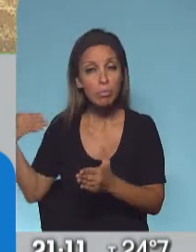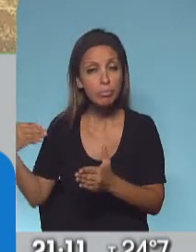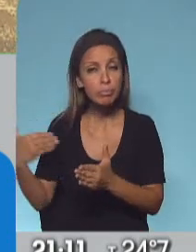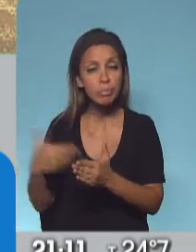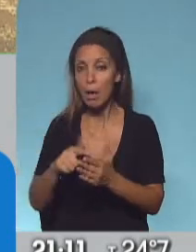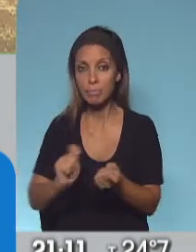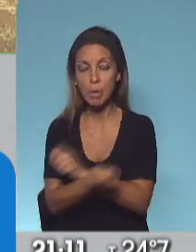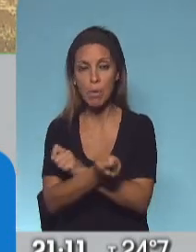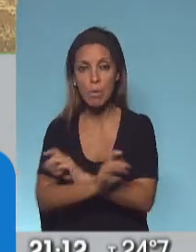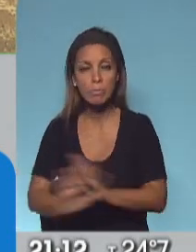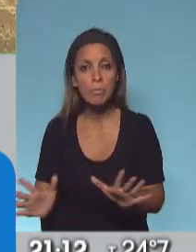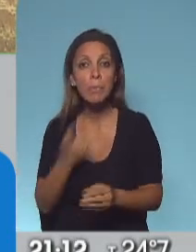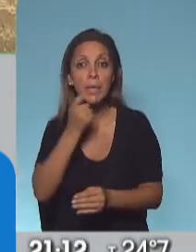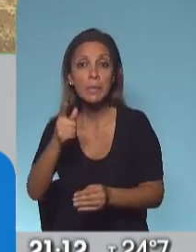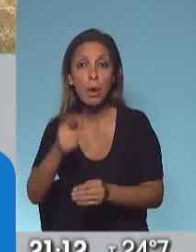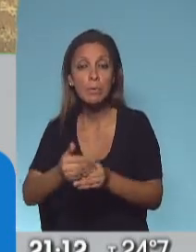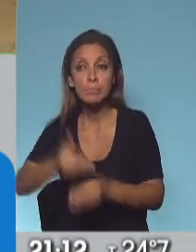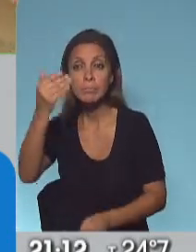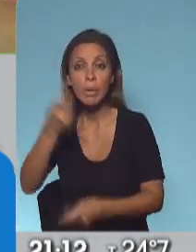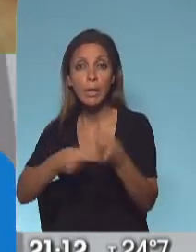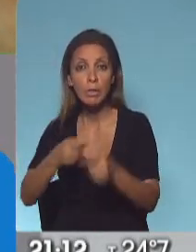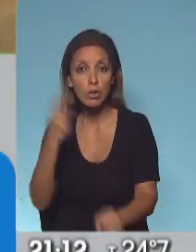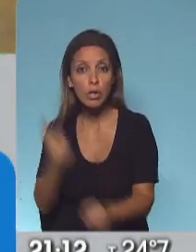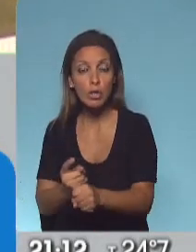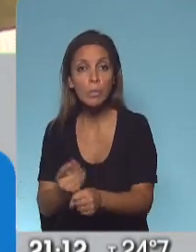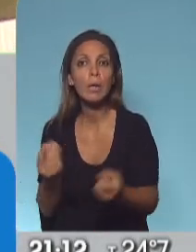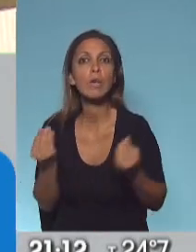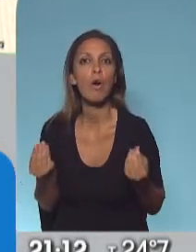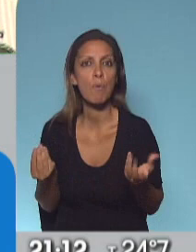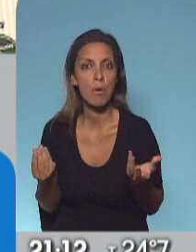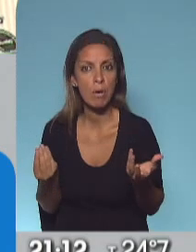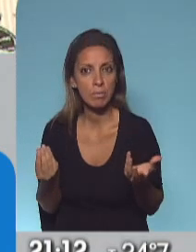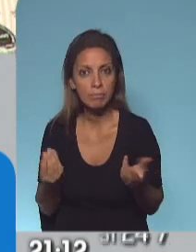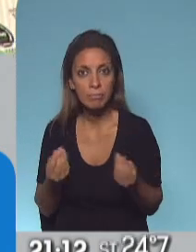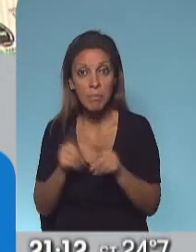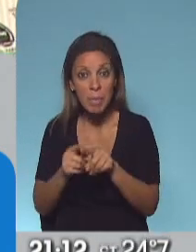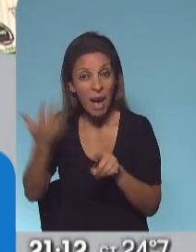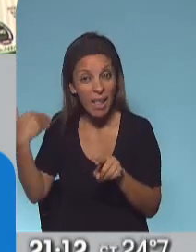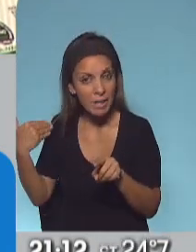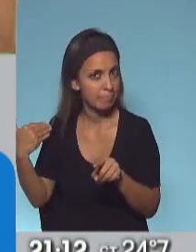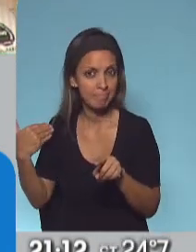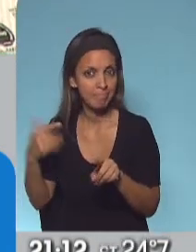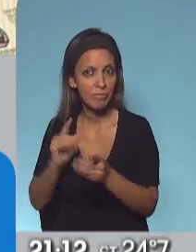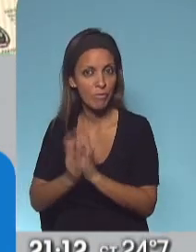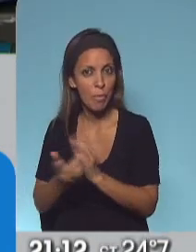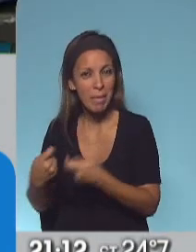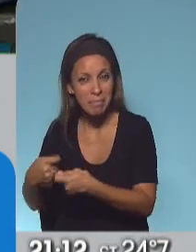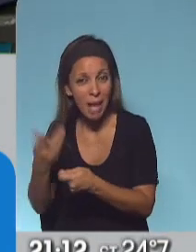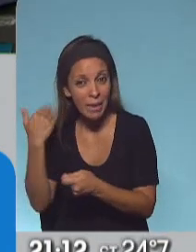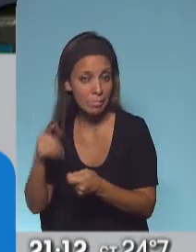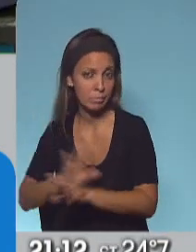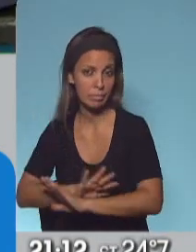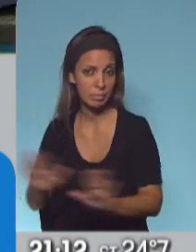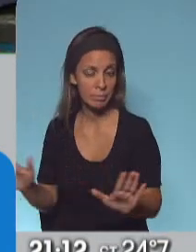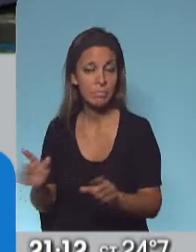barrida, porque si vos no podés abrir un comercio, ¿cómo te vas a manejar con la lógica del mercado? Entonces, ahora lo que se está viendo es esto, que